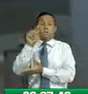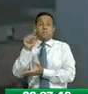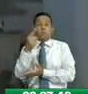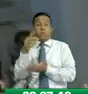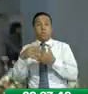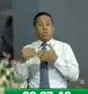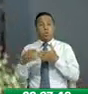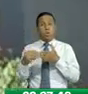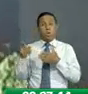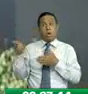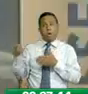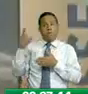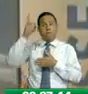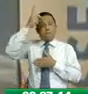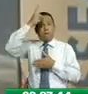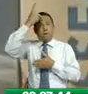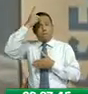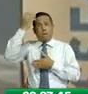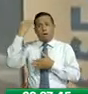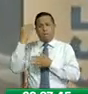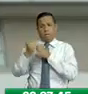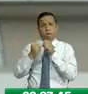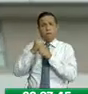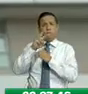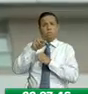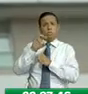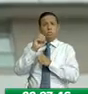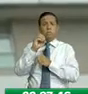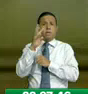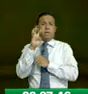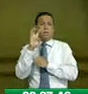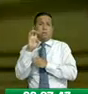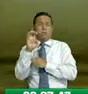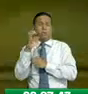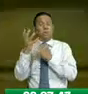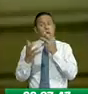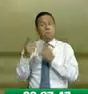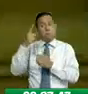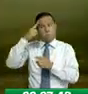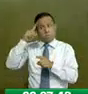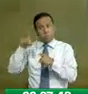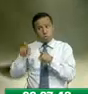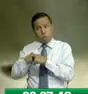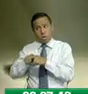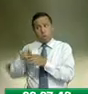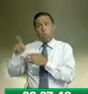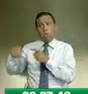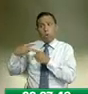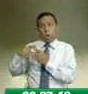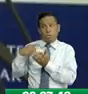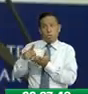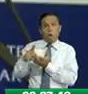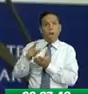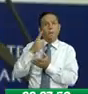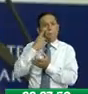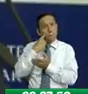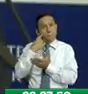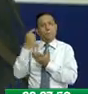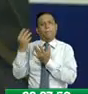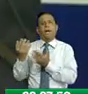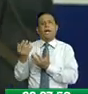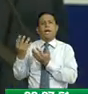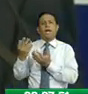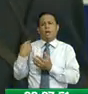desde el año 2014, los cuales se espera pronto llegar a un acuerdo de cancelación con el Ministerio de Finanzas. Tenemos una